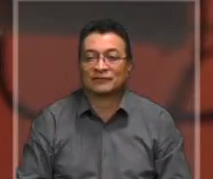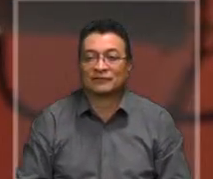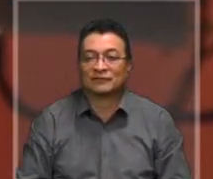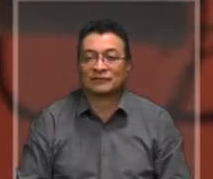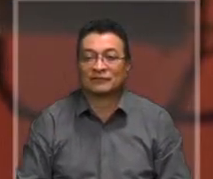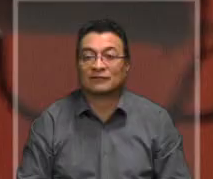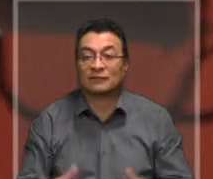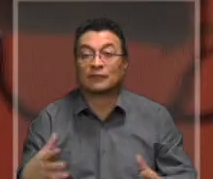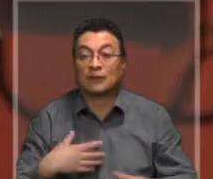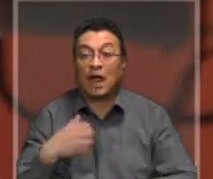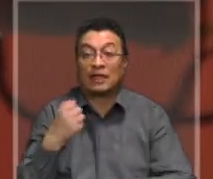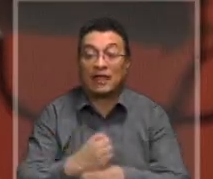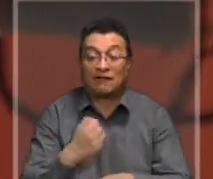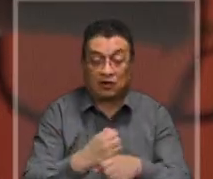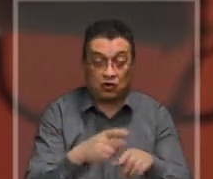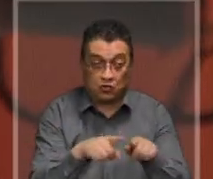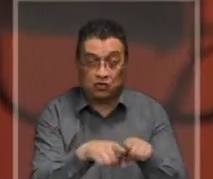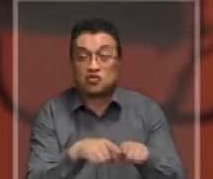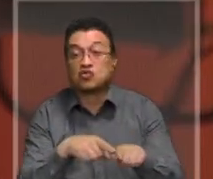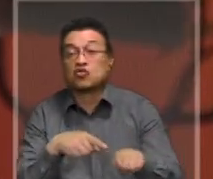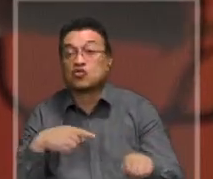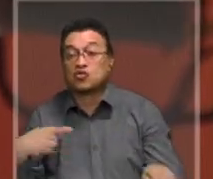Es un trabajo largo.